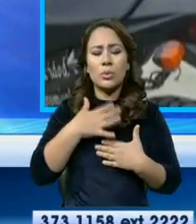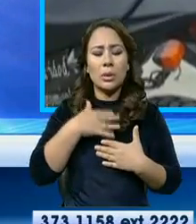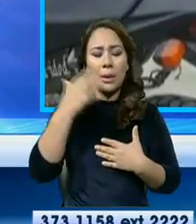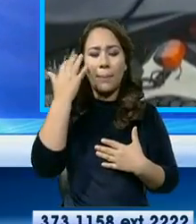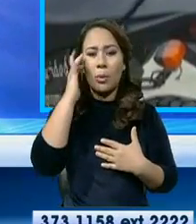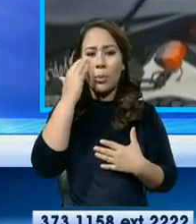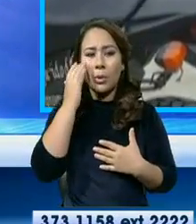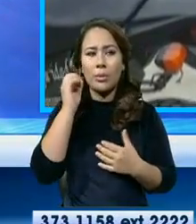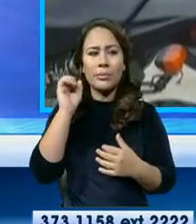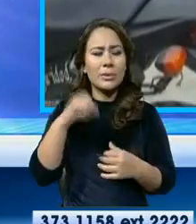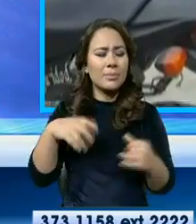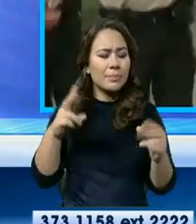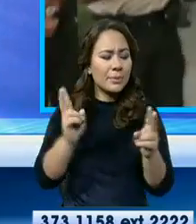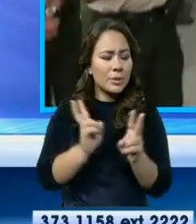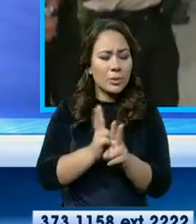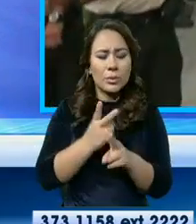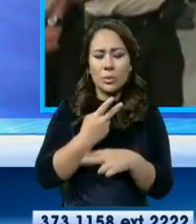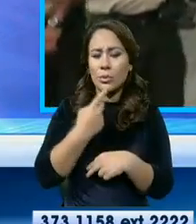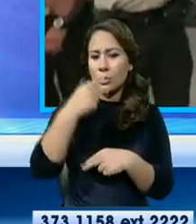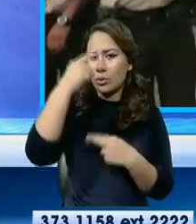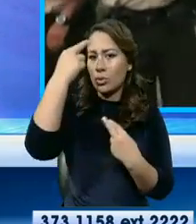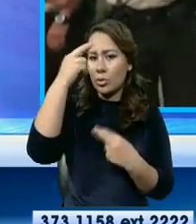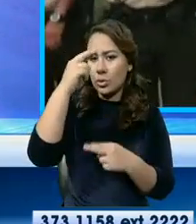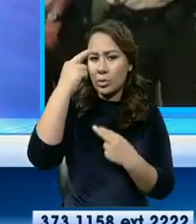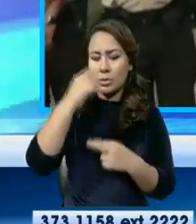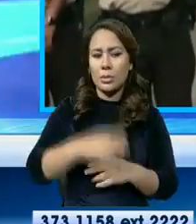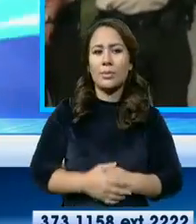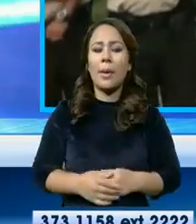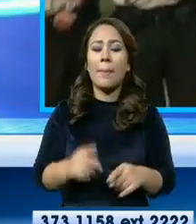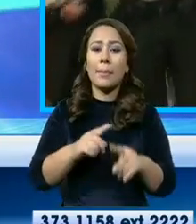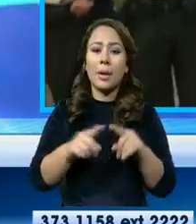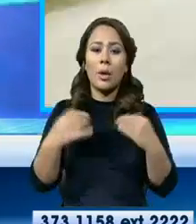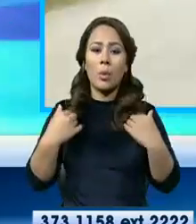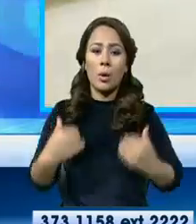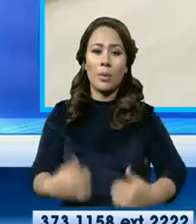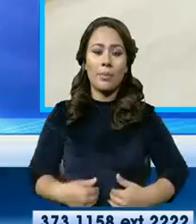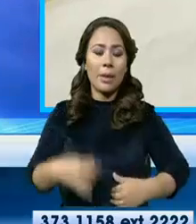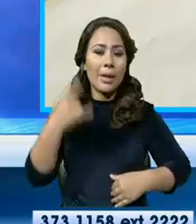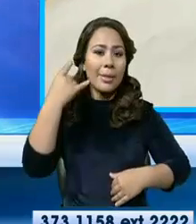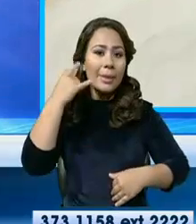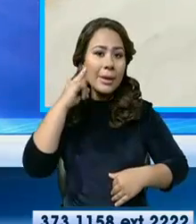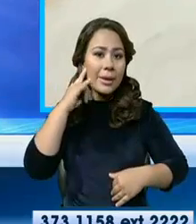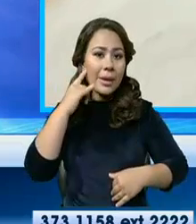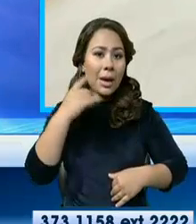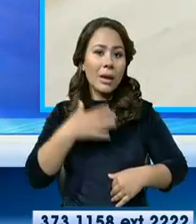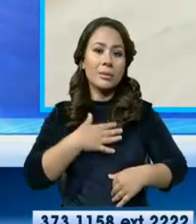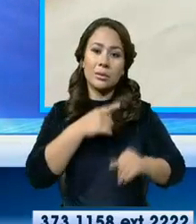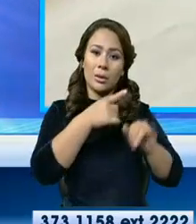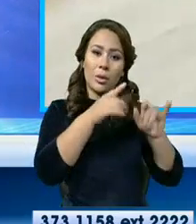se movió por Emilia todavía, un proponente.